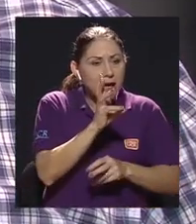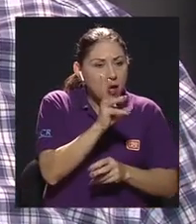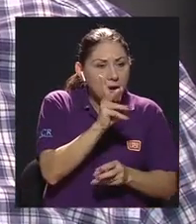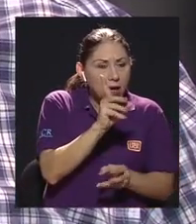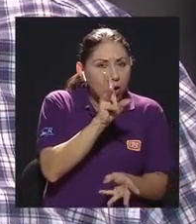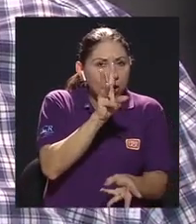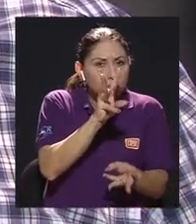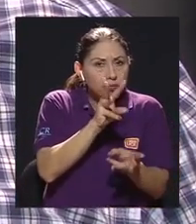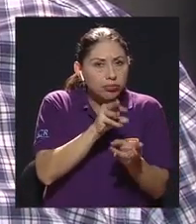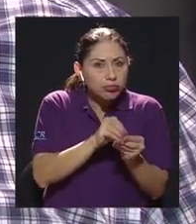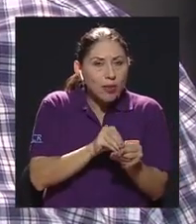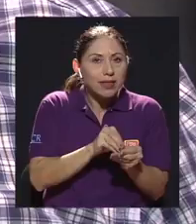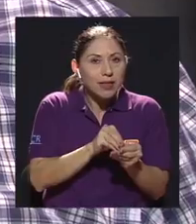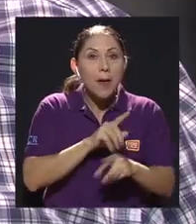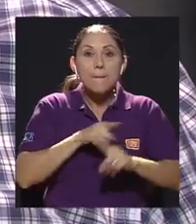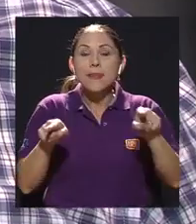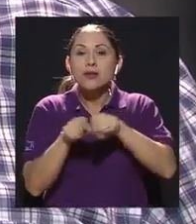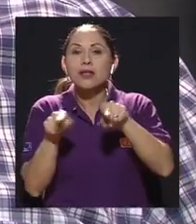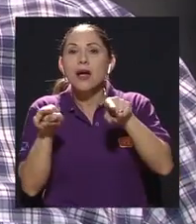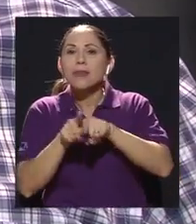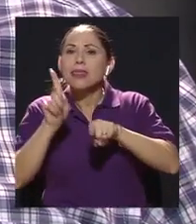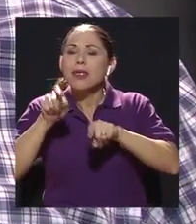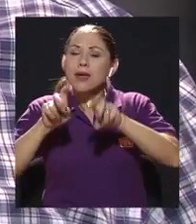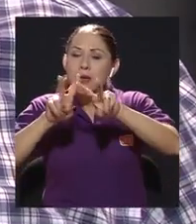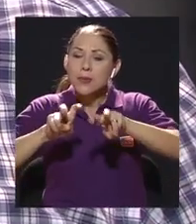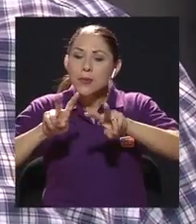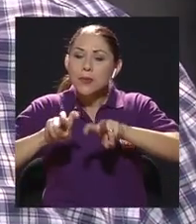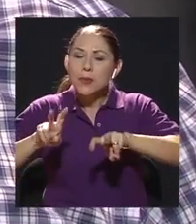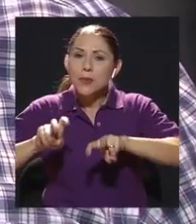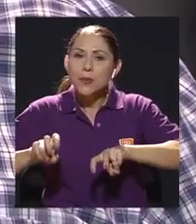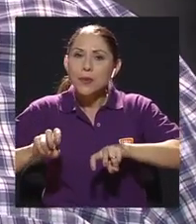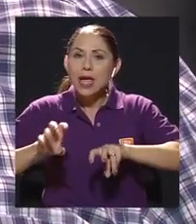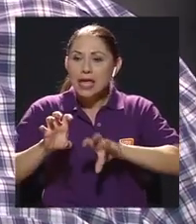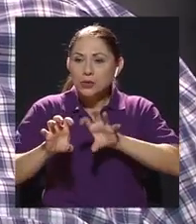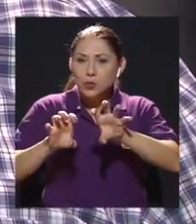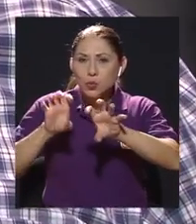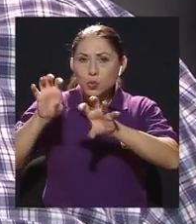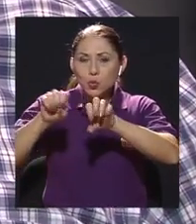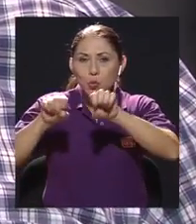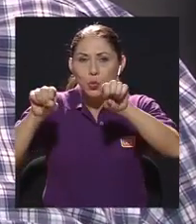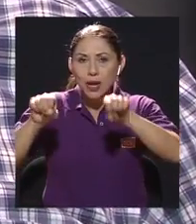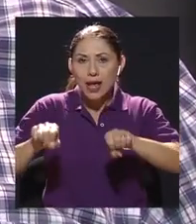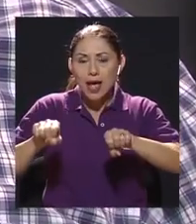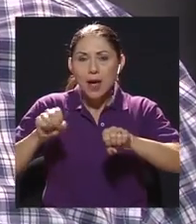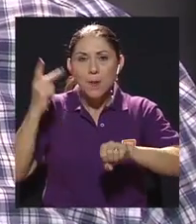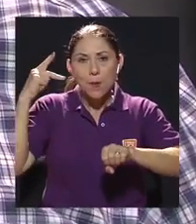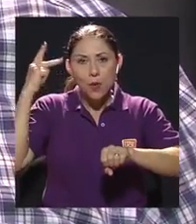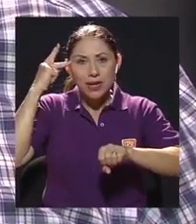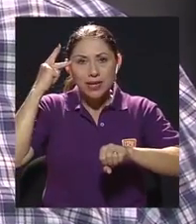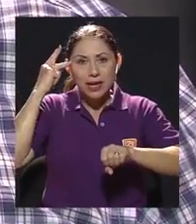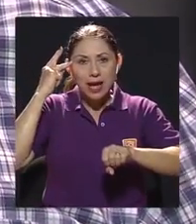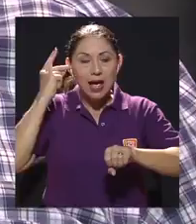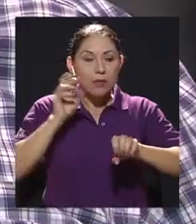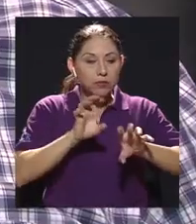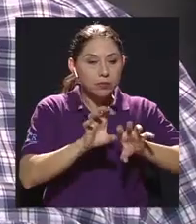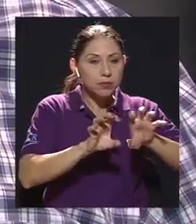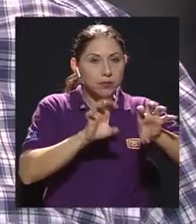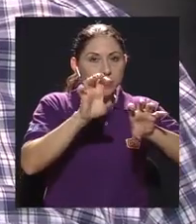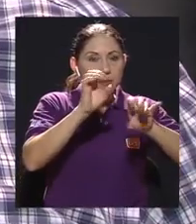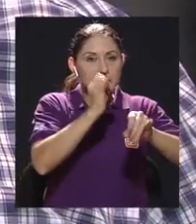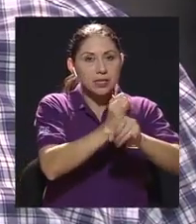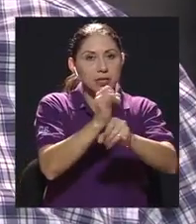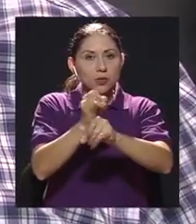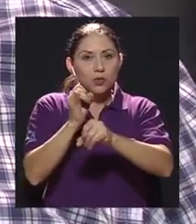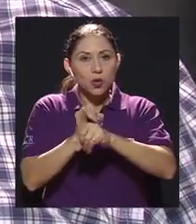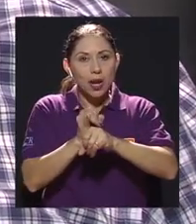hay que hacer análisis de la estructura del sistema político, hay que hacer análisis de la estructura institucional, hay que hacer